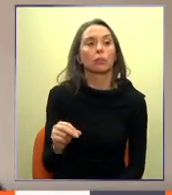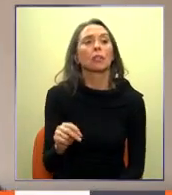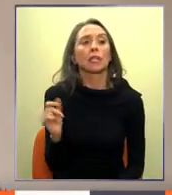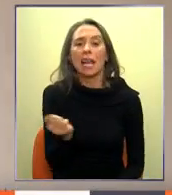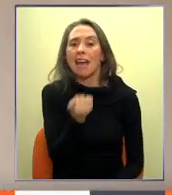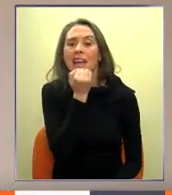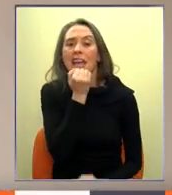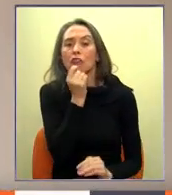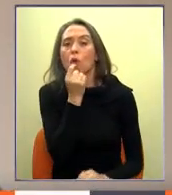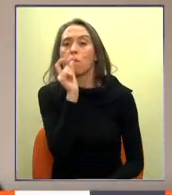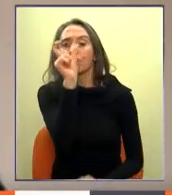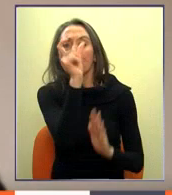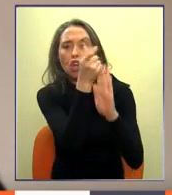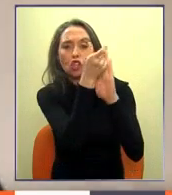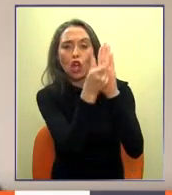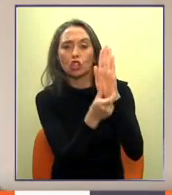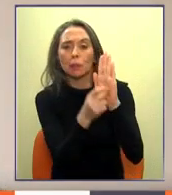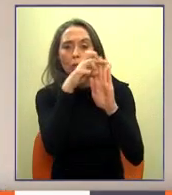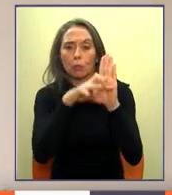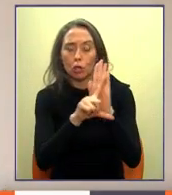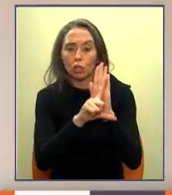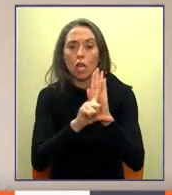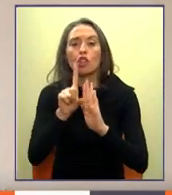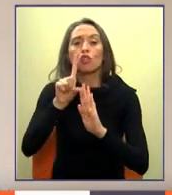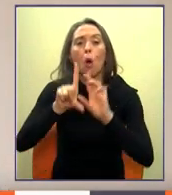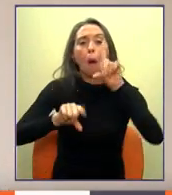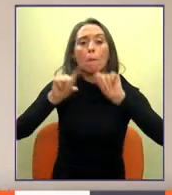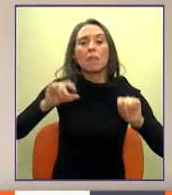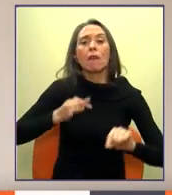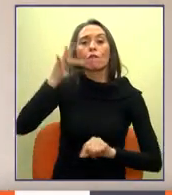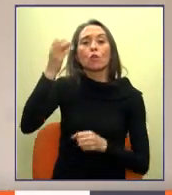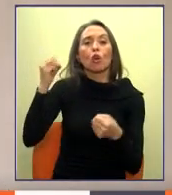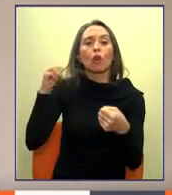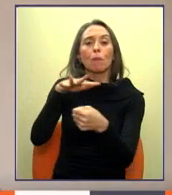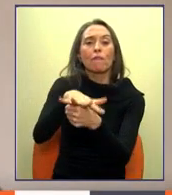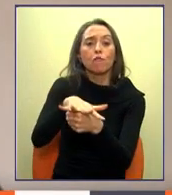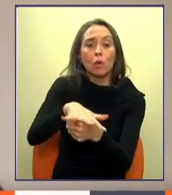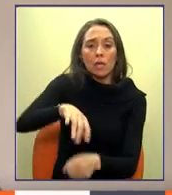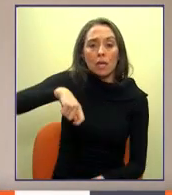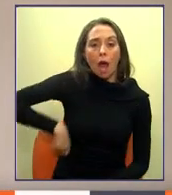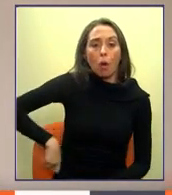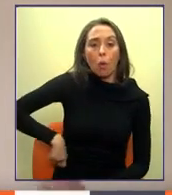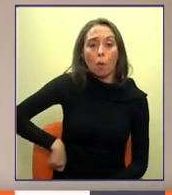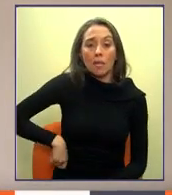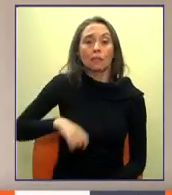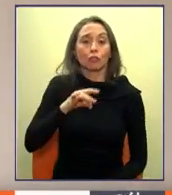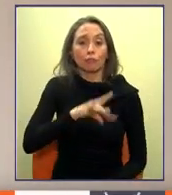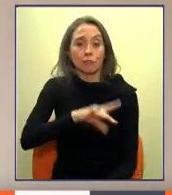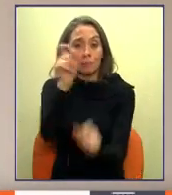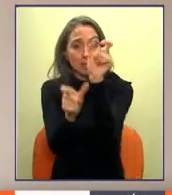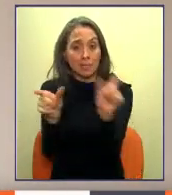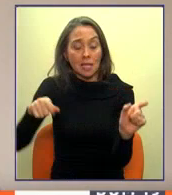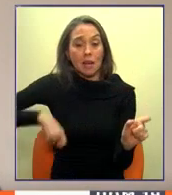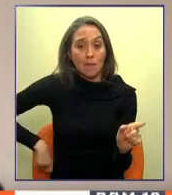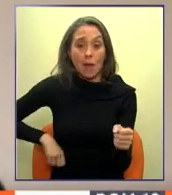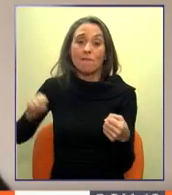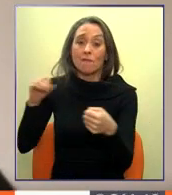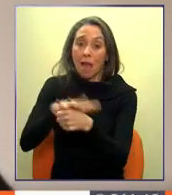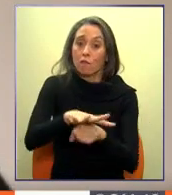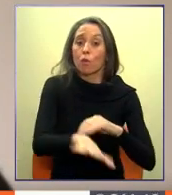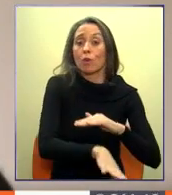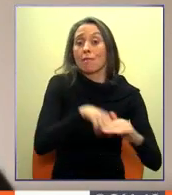no mide las consecuencias que va a tener en las pensiones de nuestro país en los pensionados de nuestro país